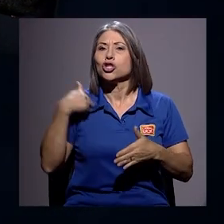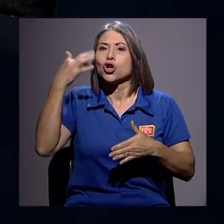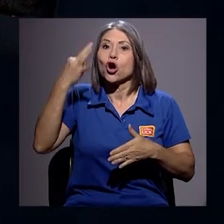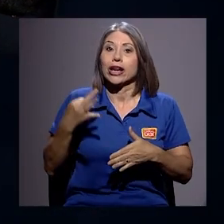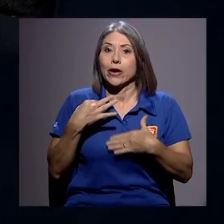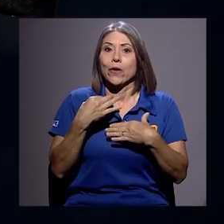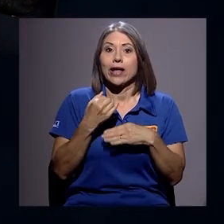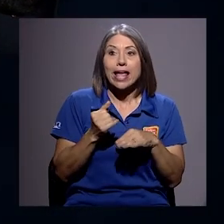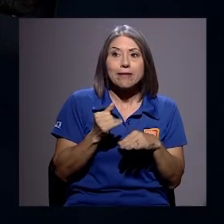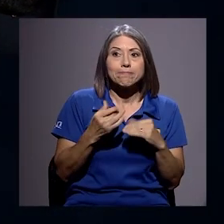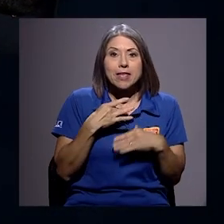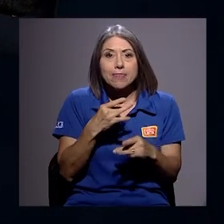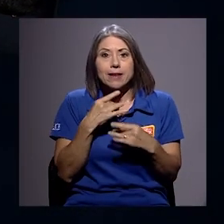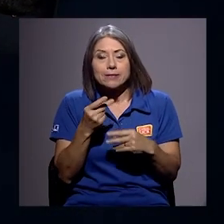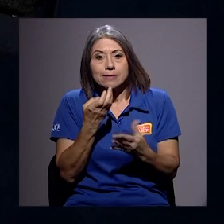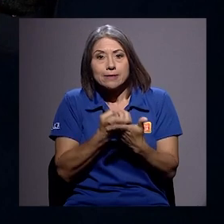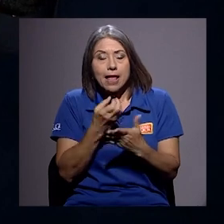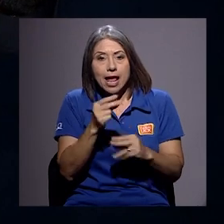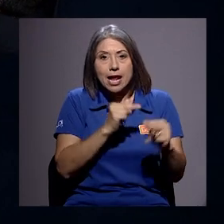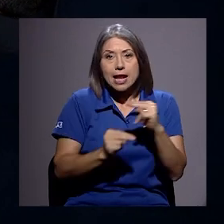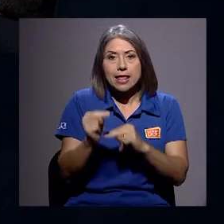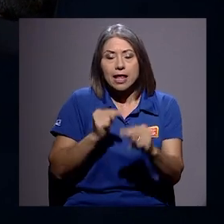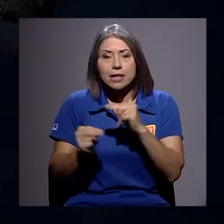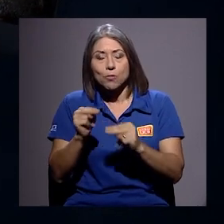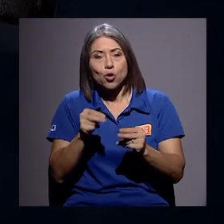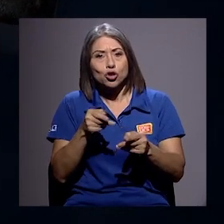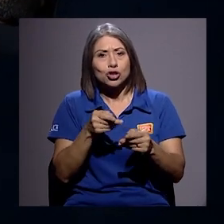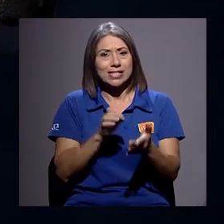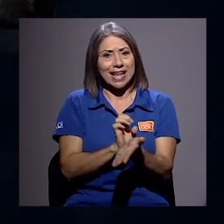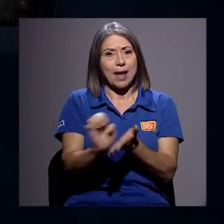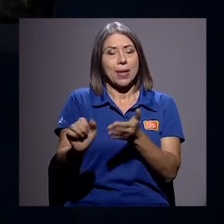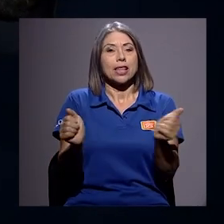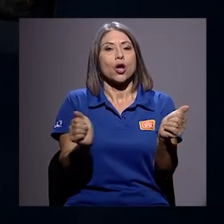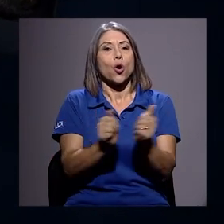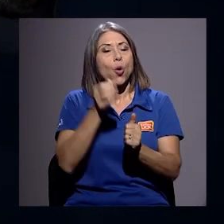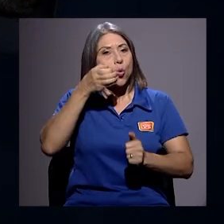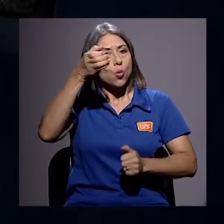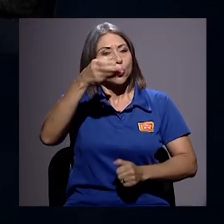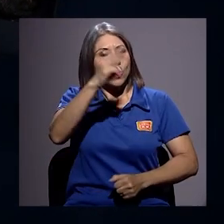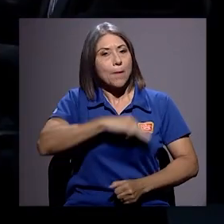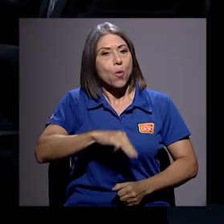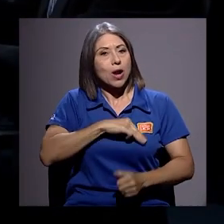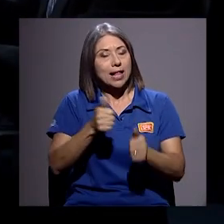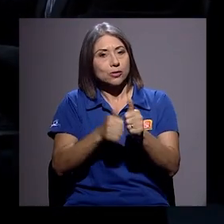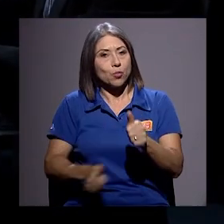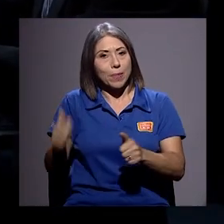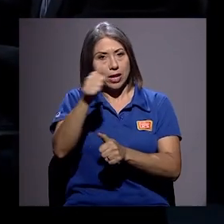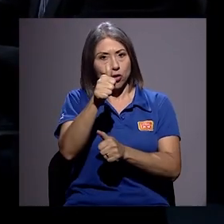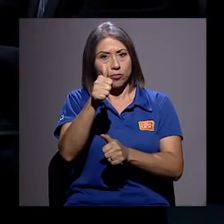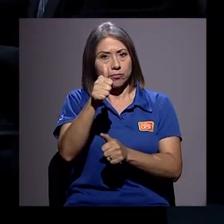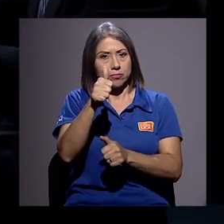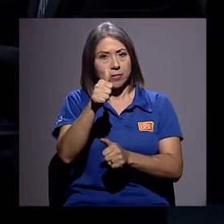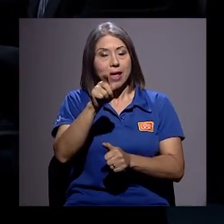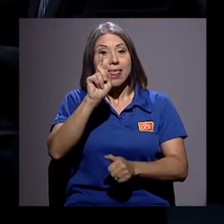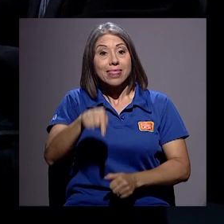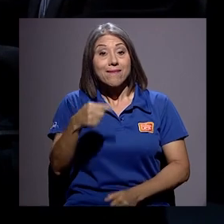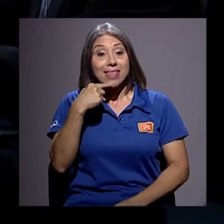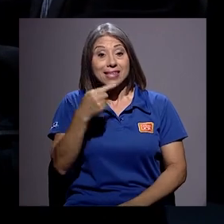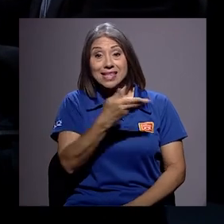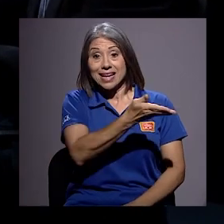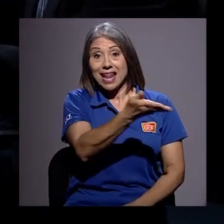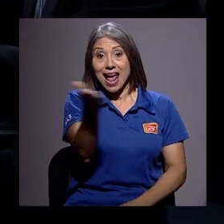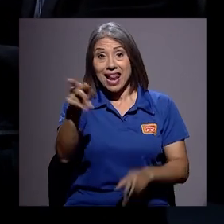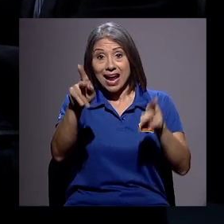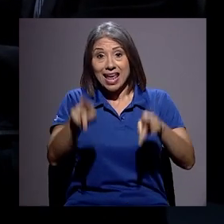una con una con una cultura digamos moral superior en ese sentido y yo creo que hay que decirle a la gente que recibe el servicio